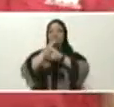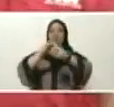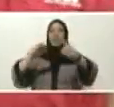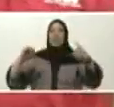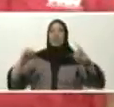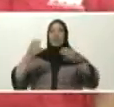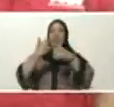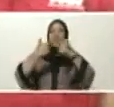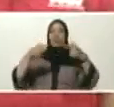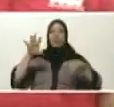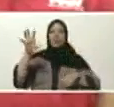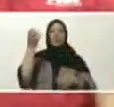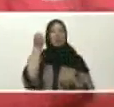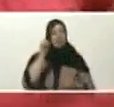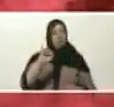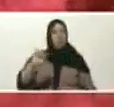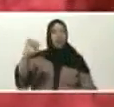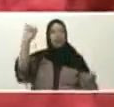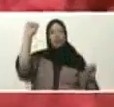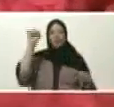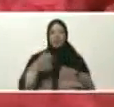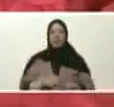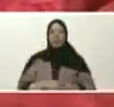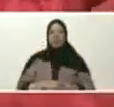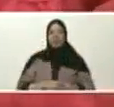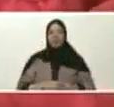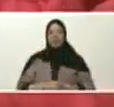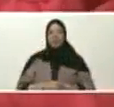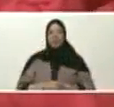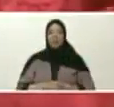Y patria socialista,